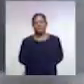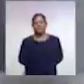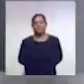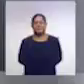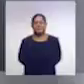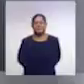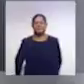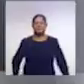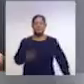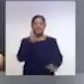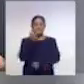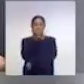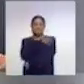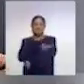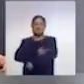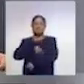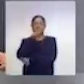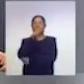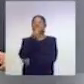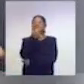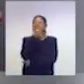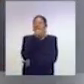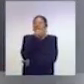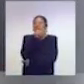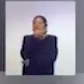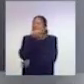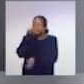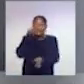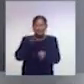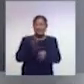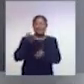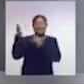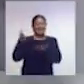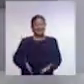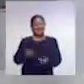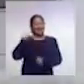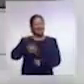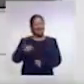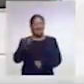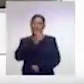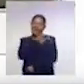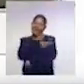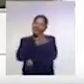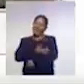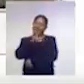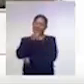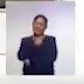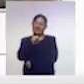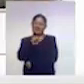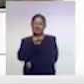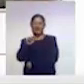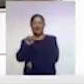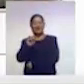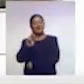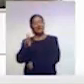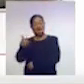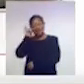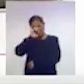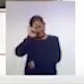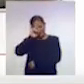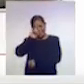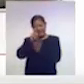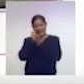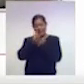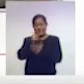Son las 14 horas con 26 minutos exactamente y recibimos aquí en el estudio a nuestro compañero Yacir Zárate, quien nos tiene la recomendación literaria